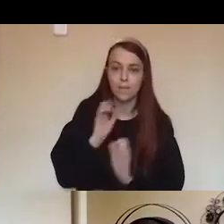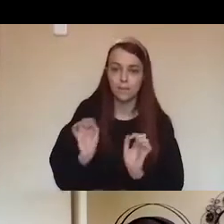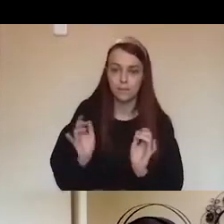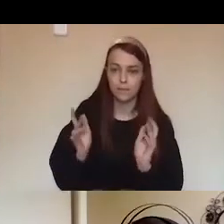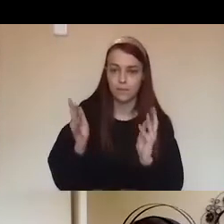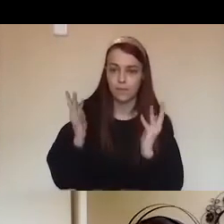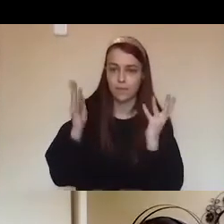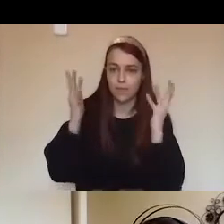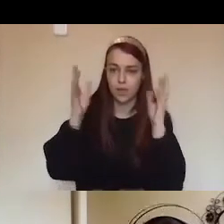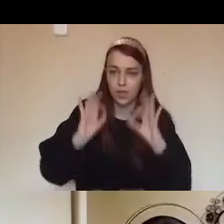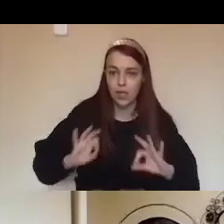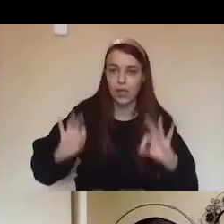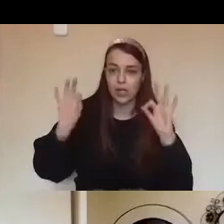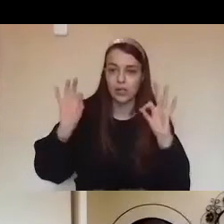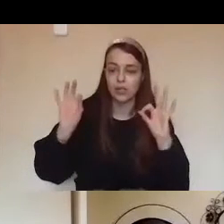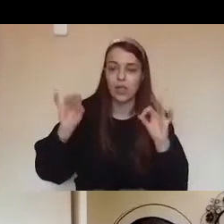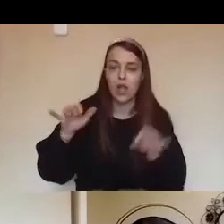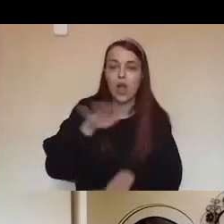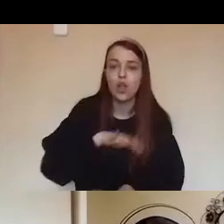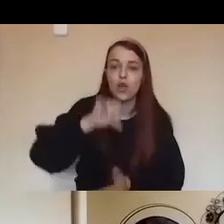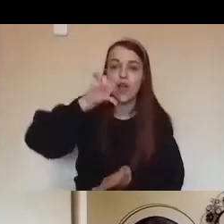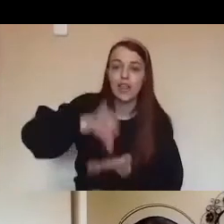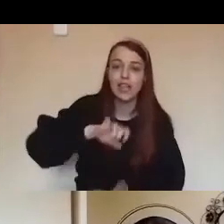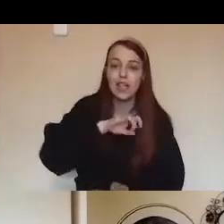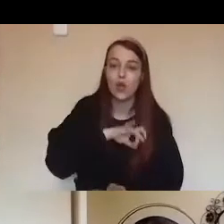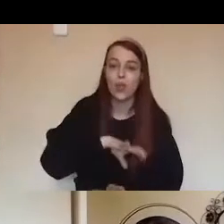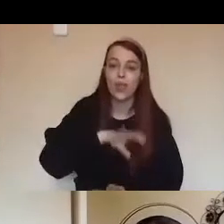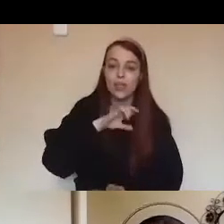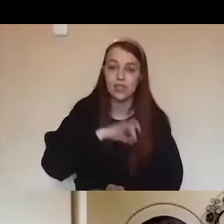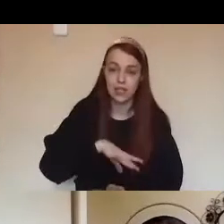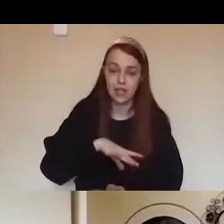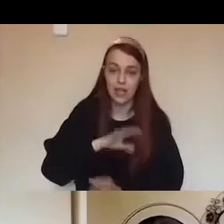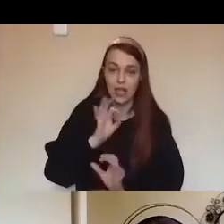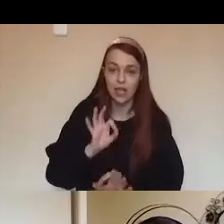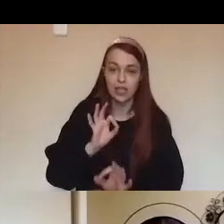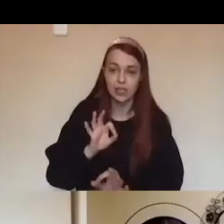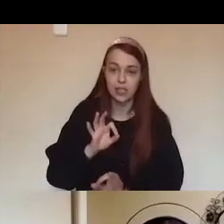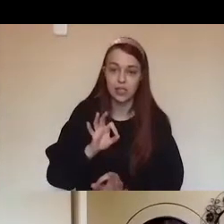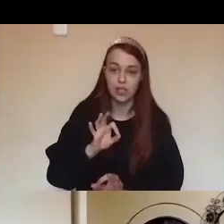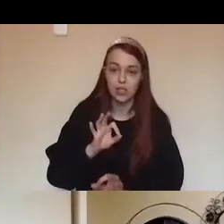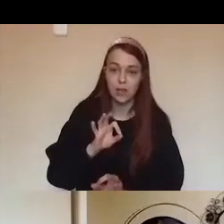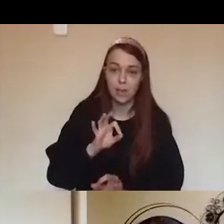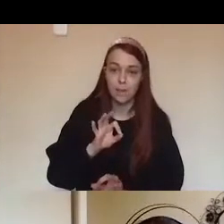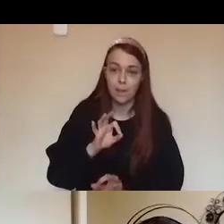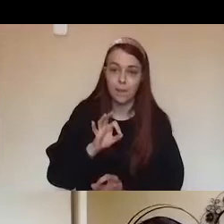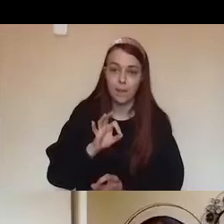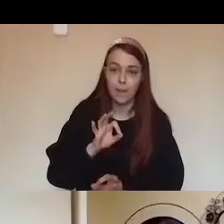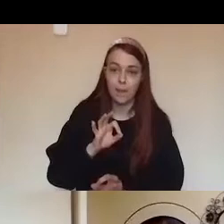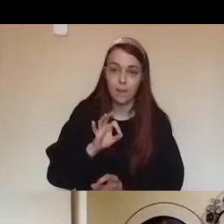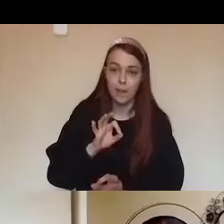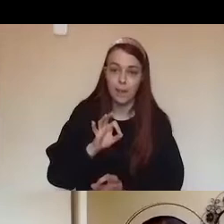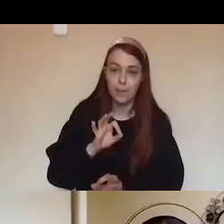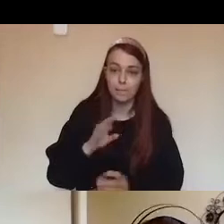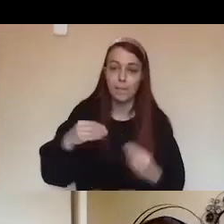vegetación esclerófila. La zona central de Chile está calificada como un hotspot de biodiversidad a